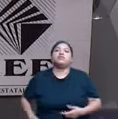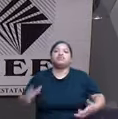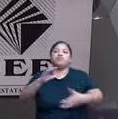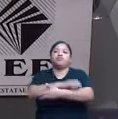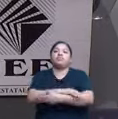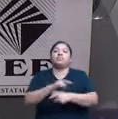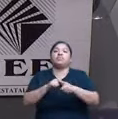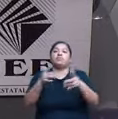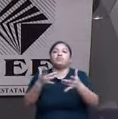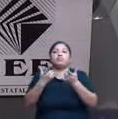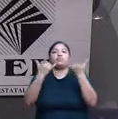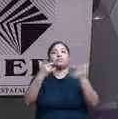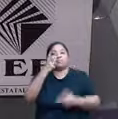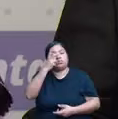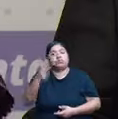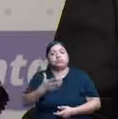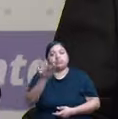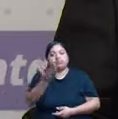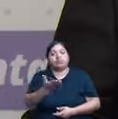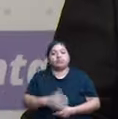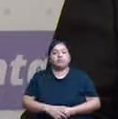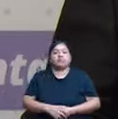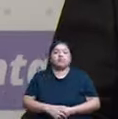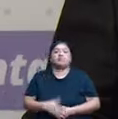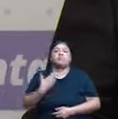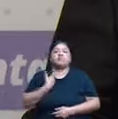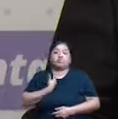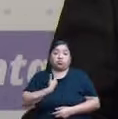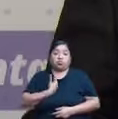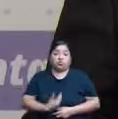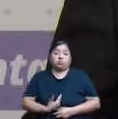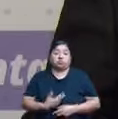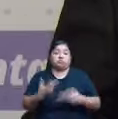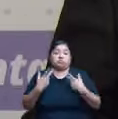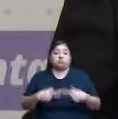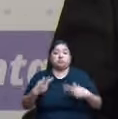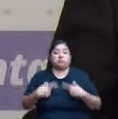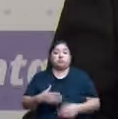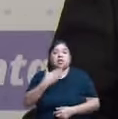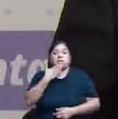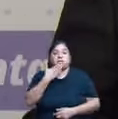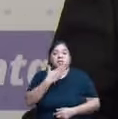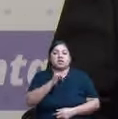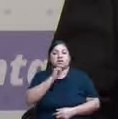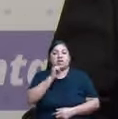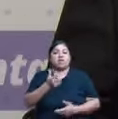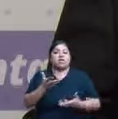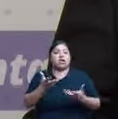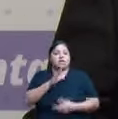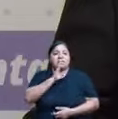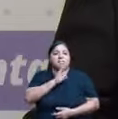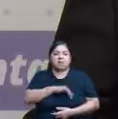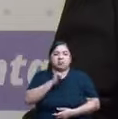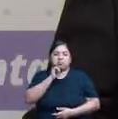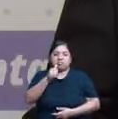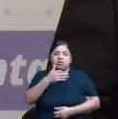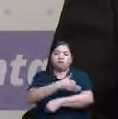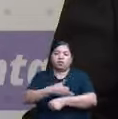Hidalgo. Adelante, candidata. Soy una persona de bien, sin vicios, dedicada a mi